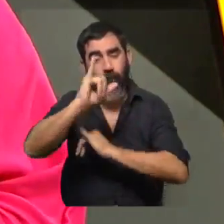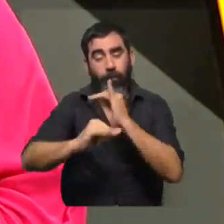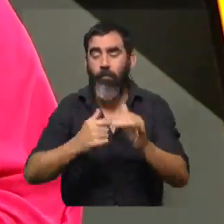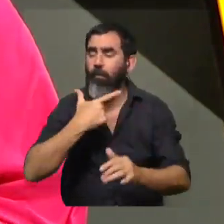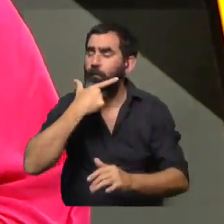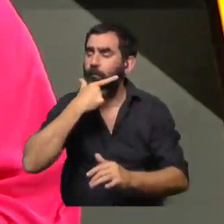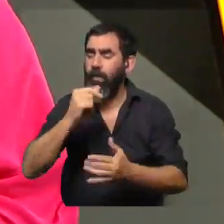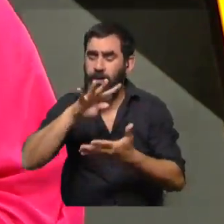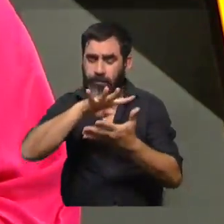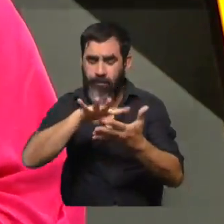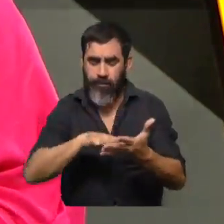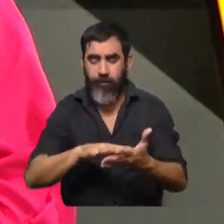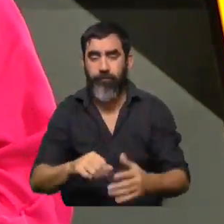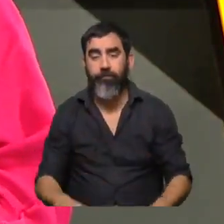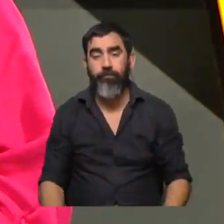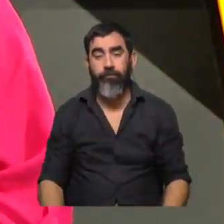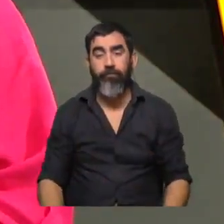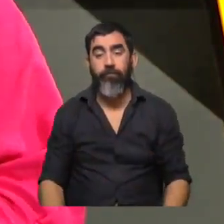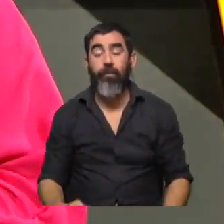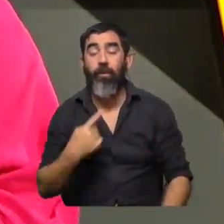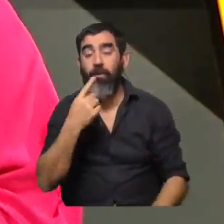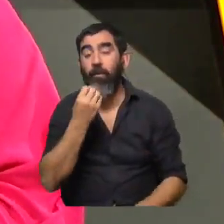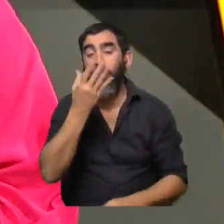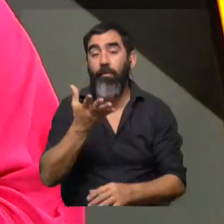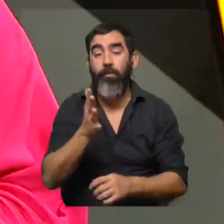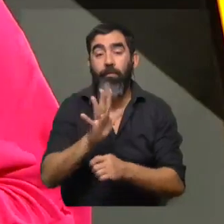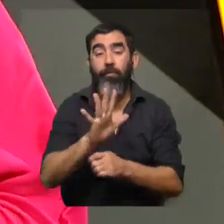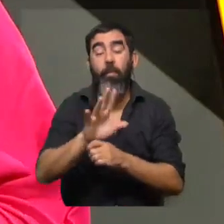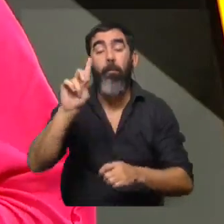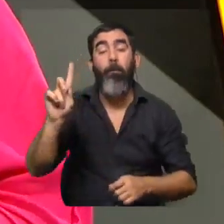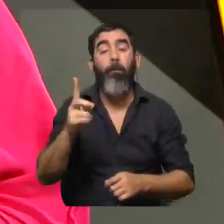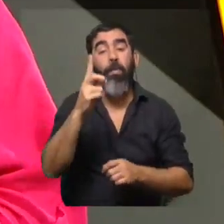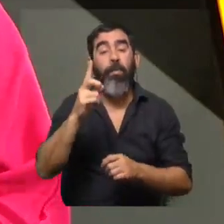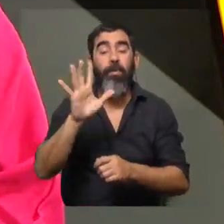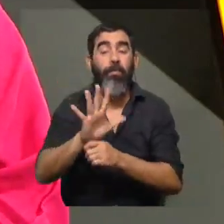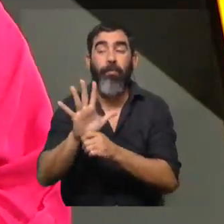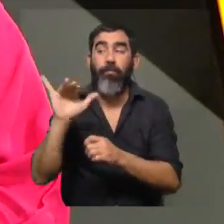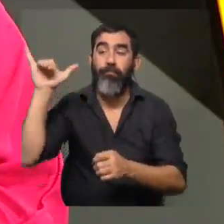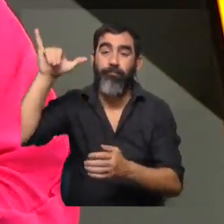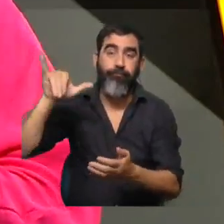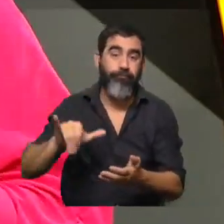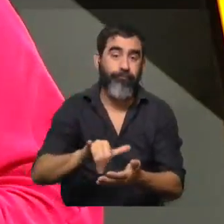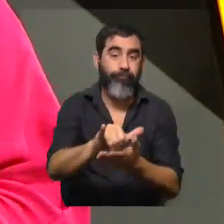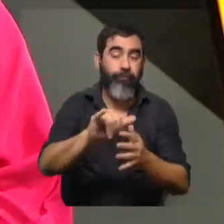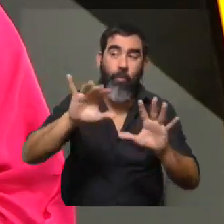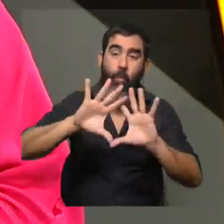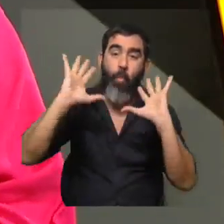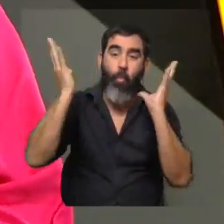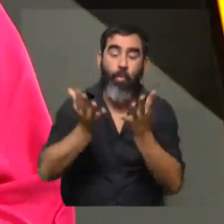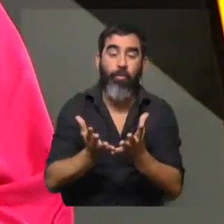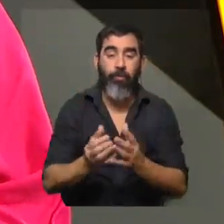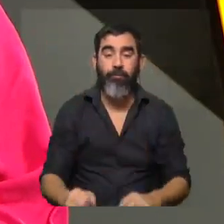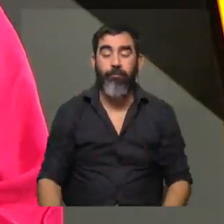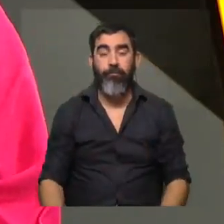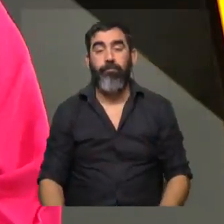muy sencilla y cotidiana, dicen que las flores son la primera pista de aterrizaje en el planeta. Obviamente